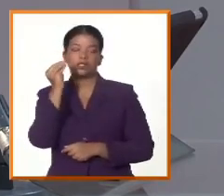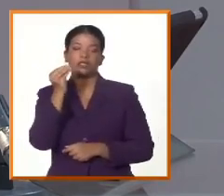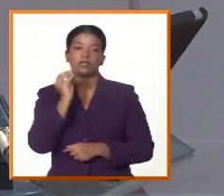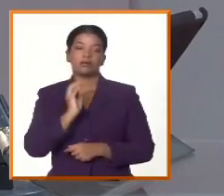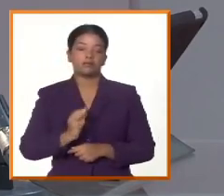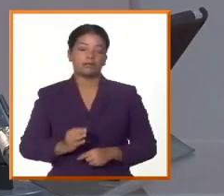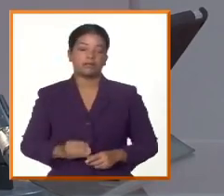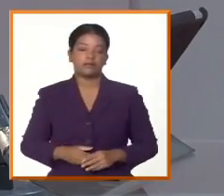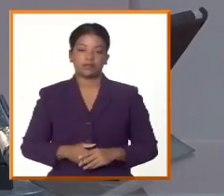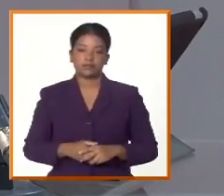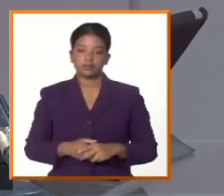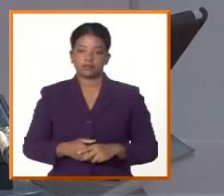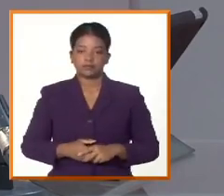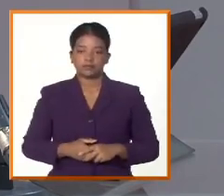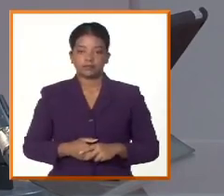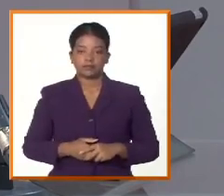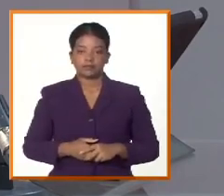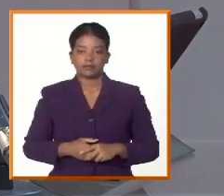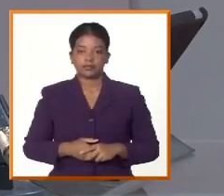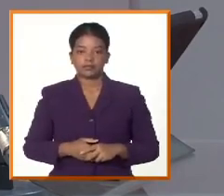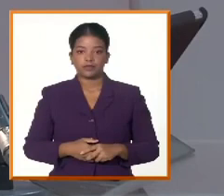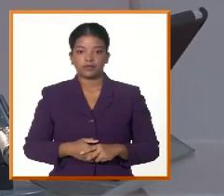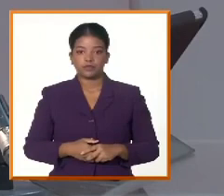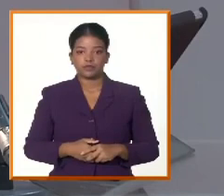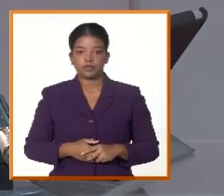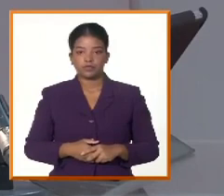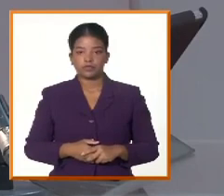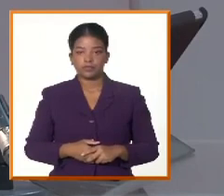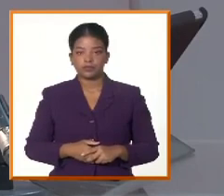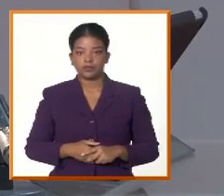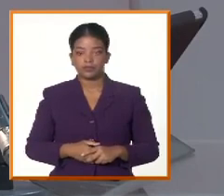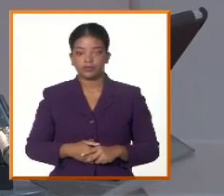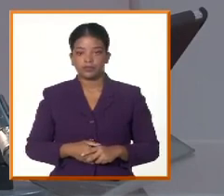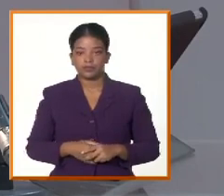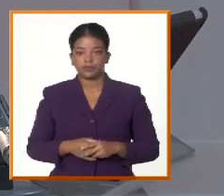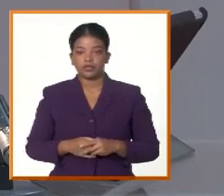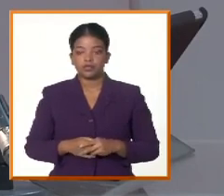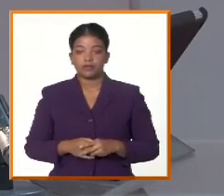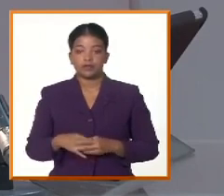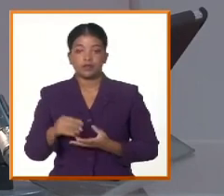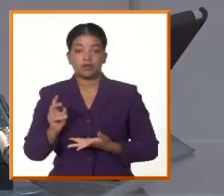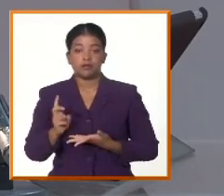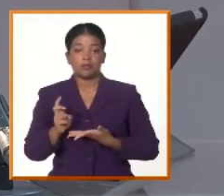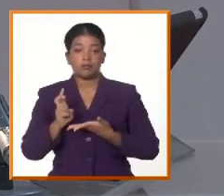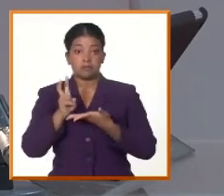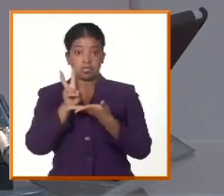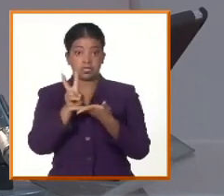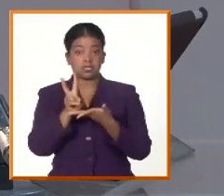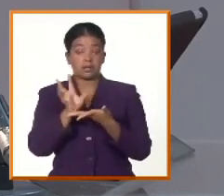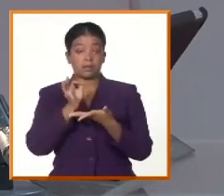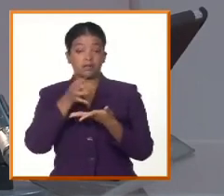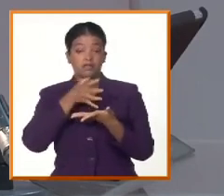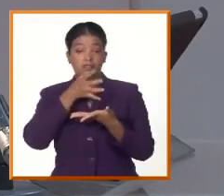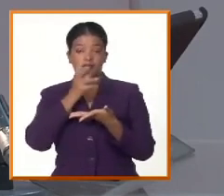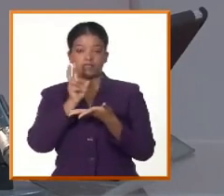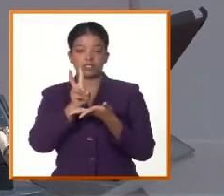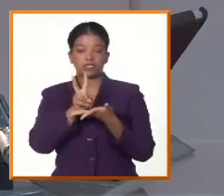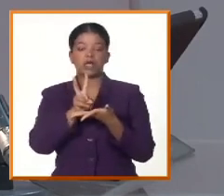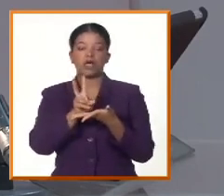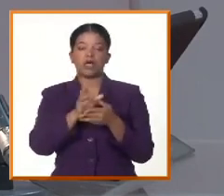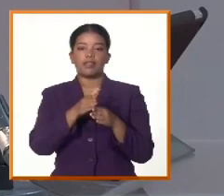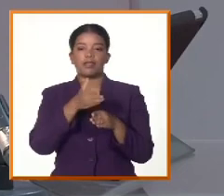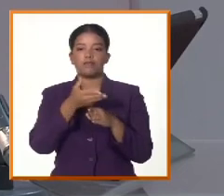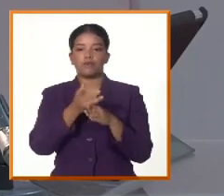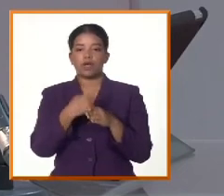de la industria alimenticia posteriormente Esta visita el Ministerio y